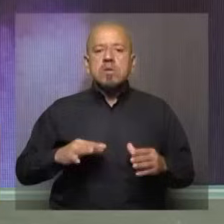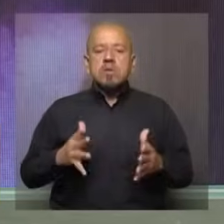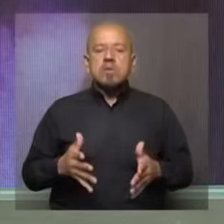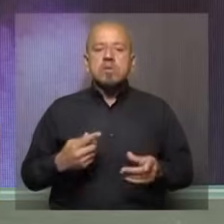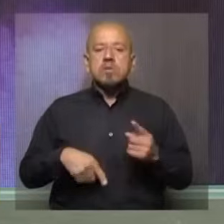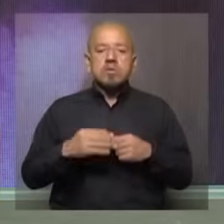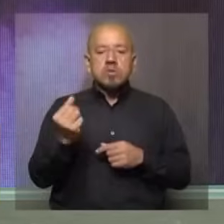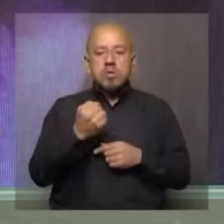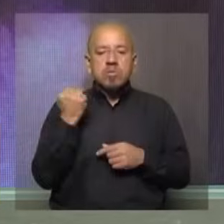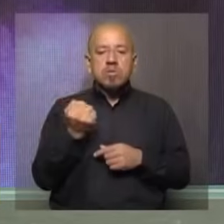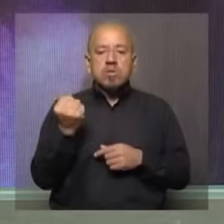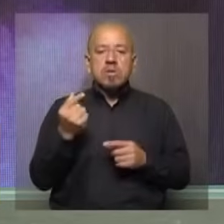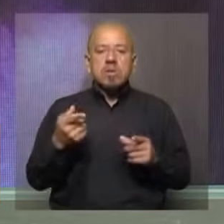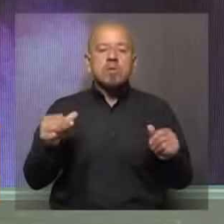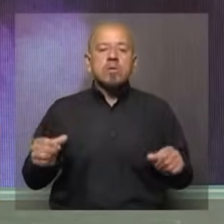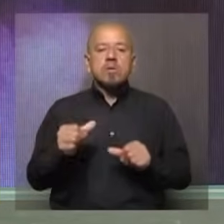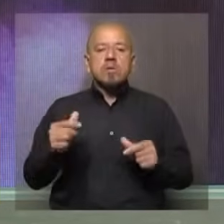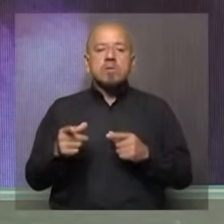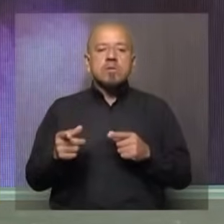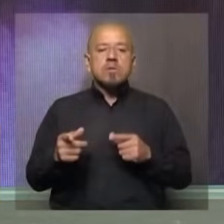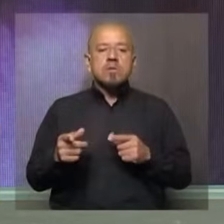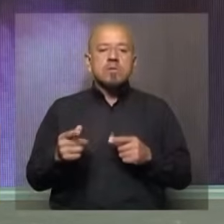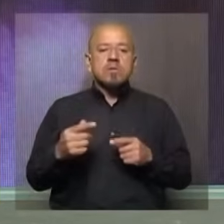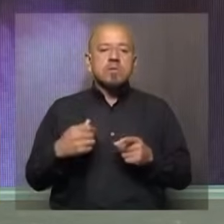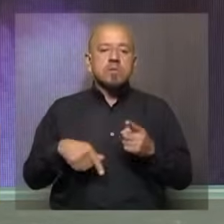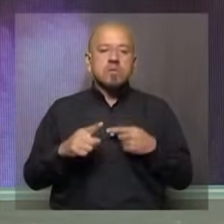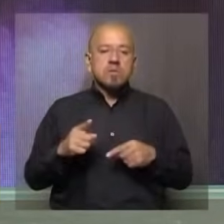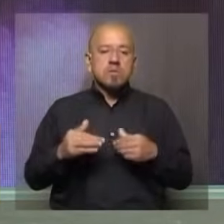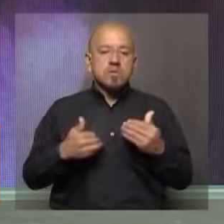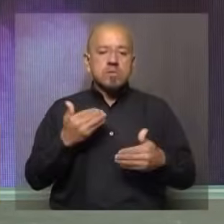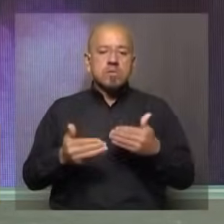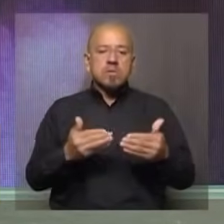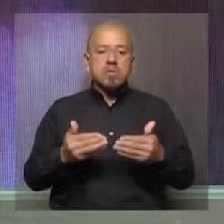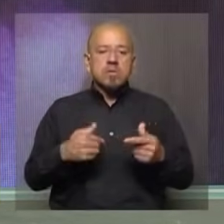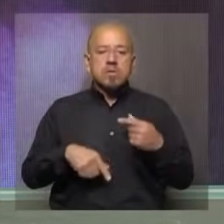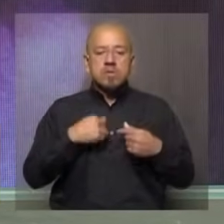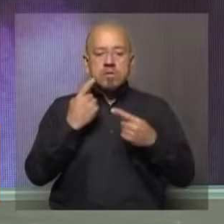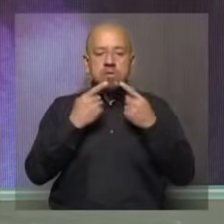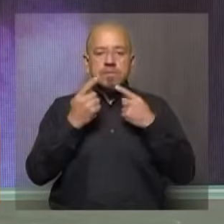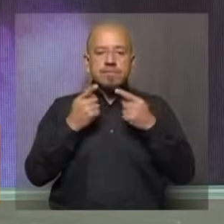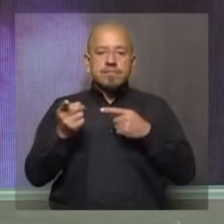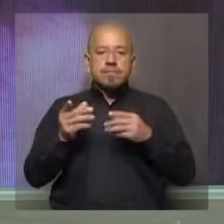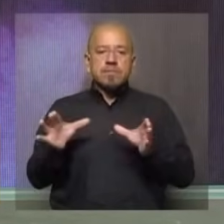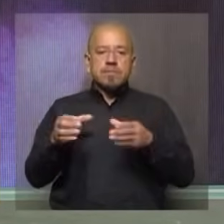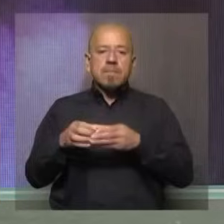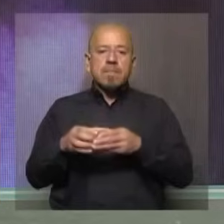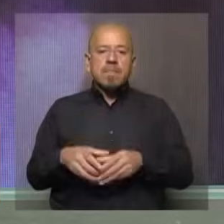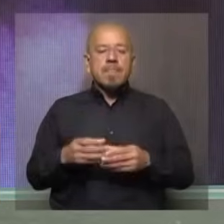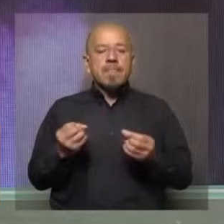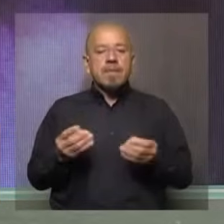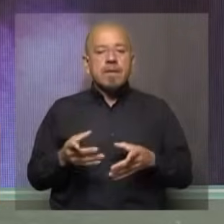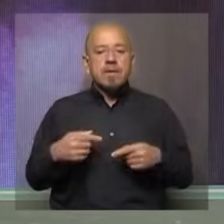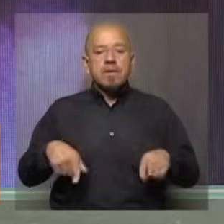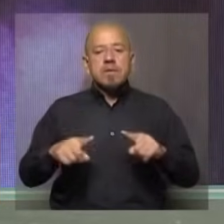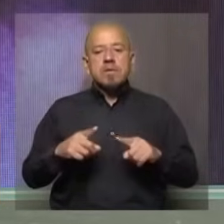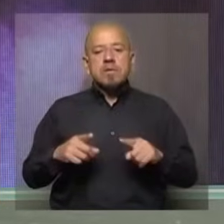Lo importante es lo que se va a hacer. Eso avanzó. Conversé con estos sectores y por eso la